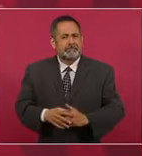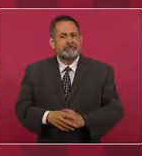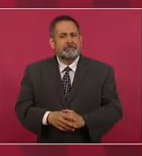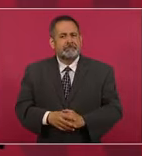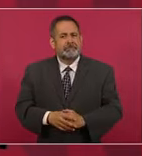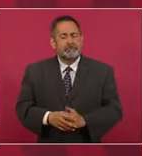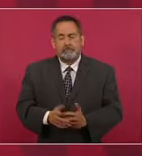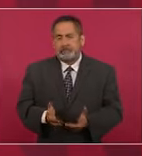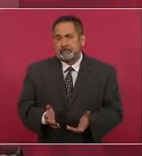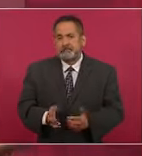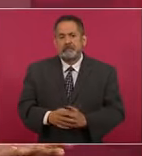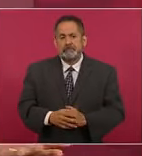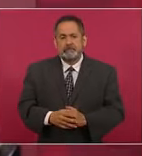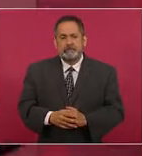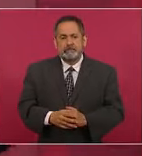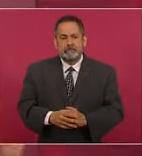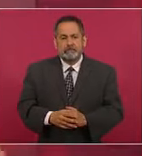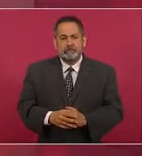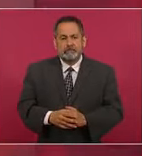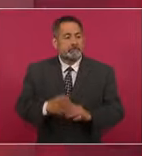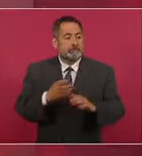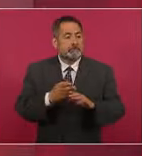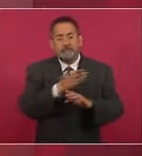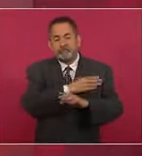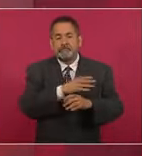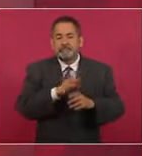Si ya habían votado